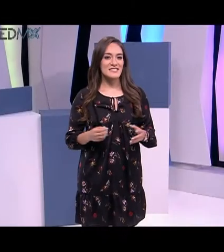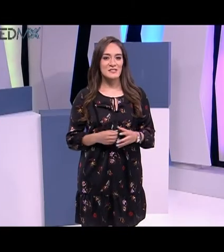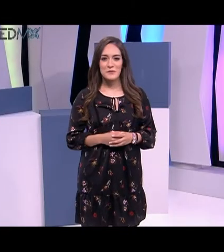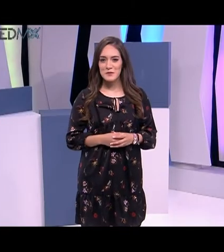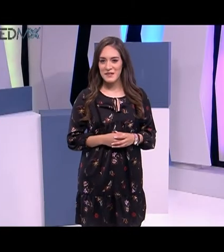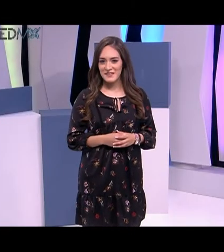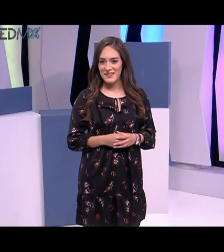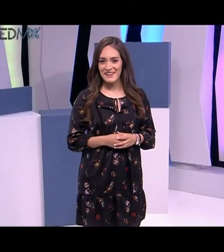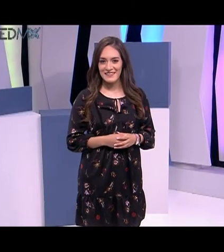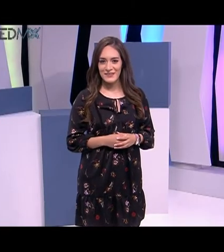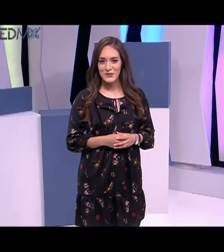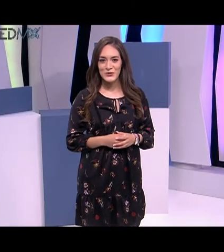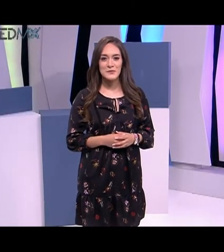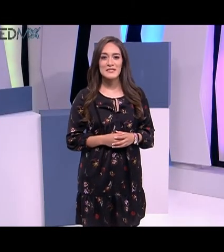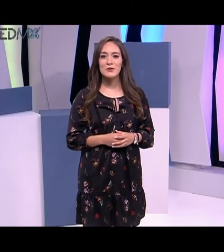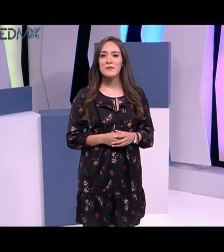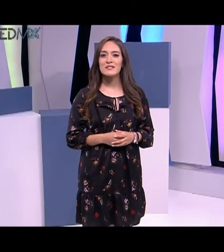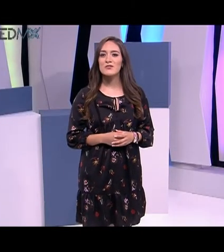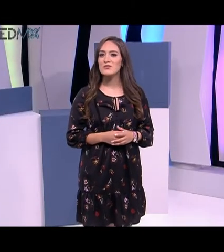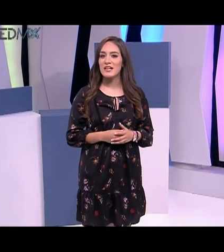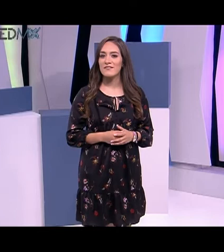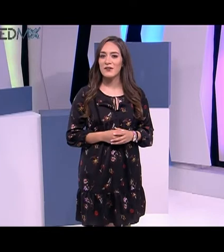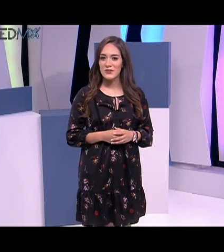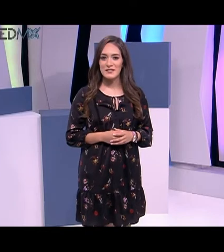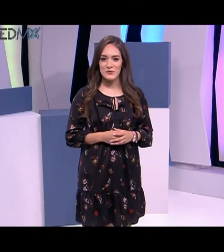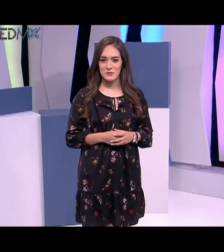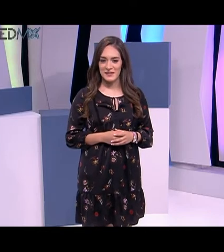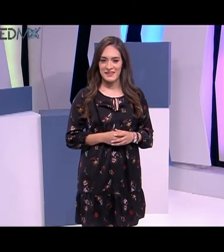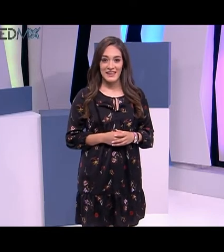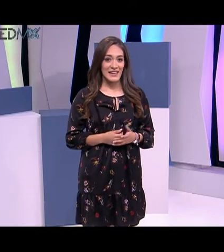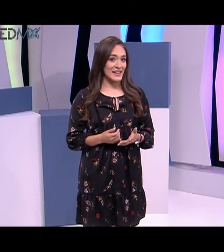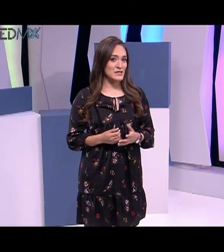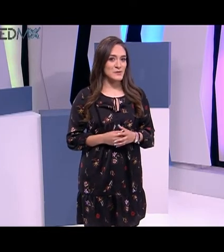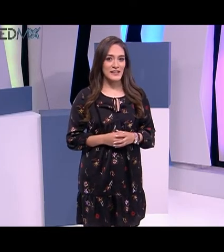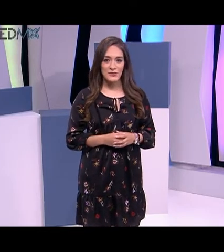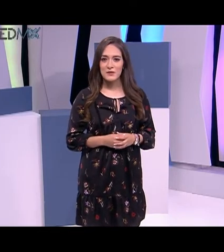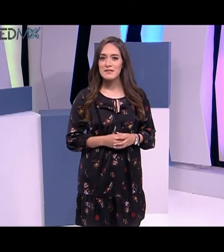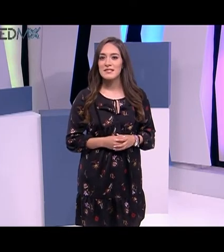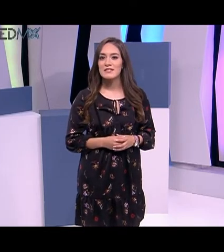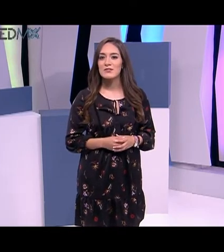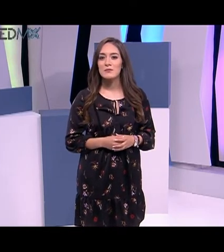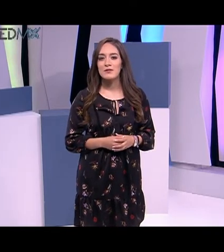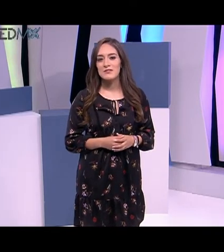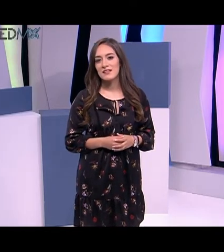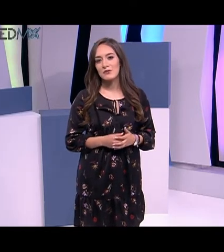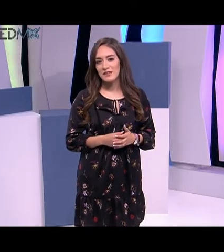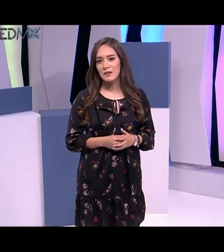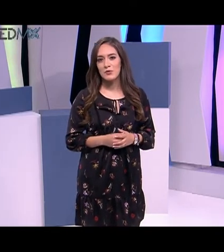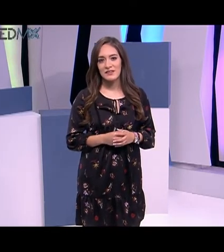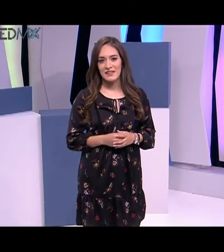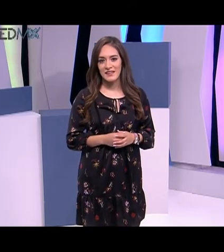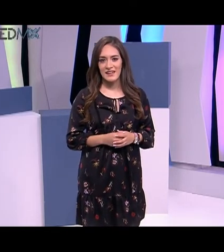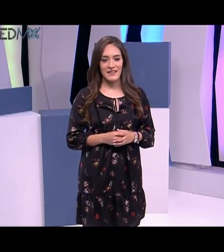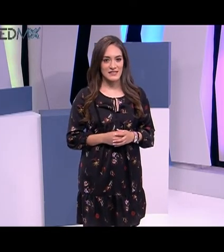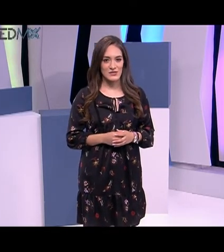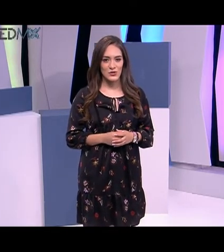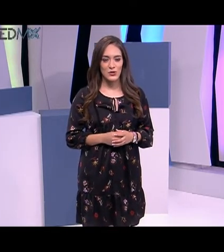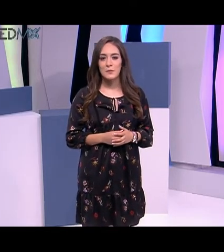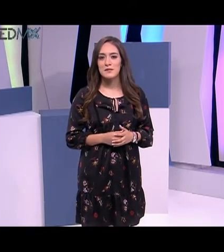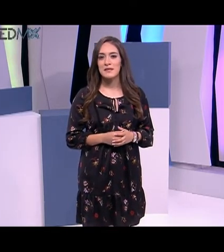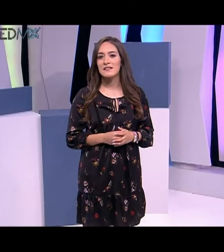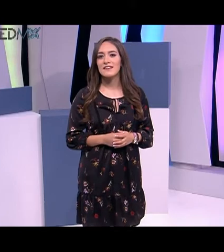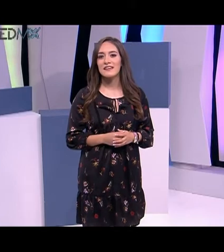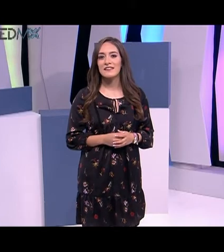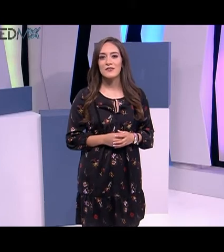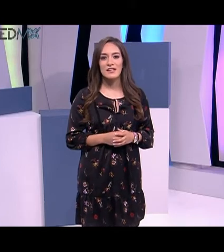En nuestra sección Perspectiva de Género, nos visitó el maestro Oscar Iván Godínez Guzmán. Él es subdirector de Investigación y Evaluación de la Unidad Politécnica de Gestión